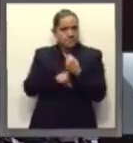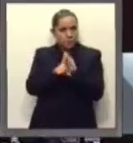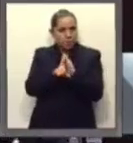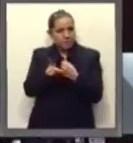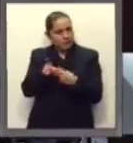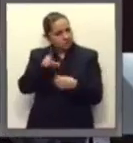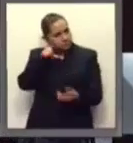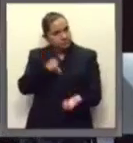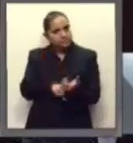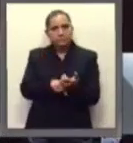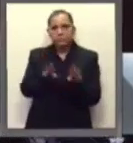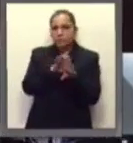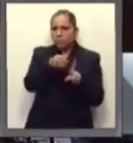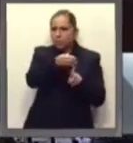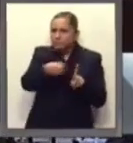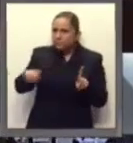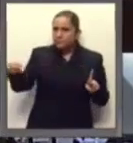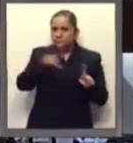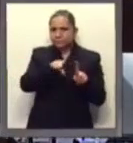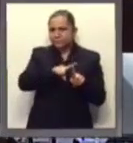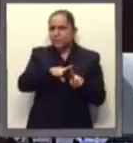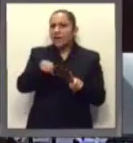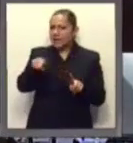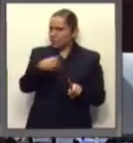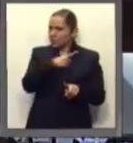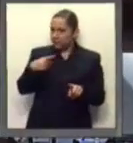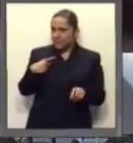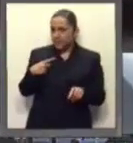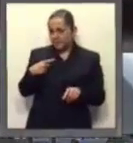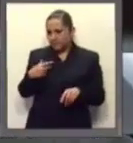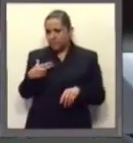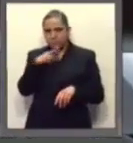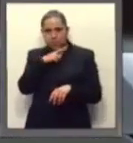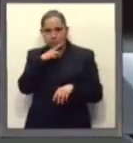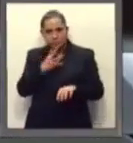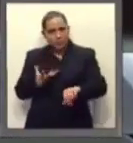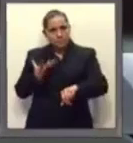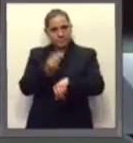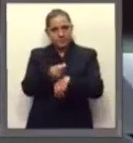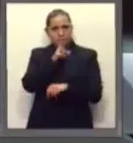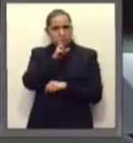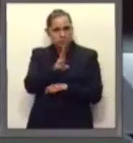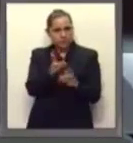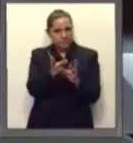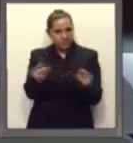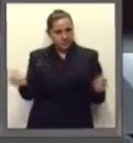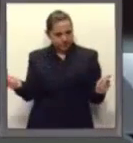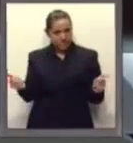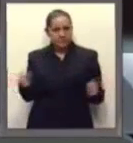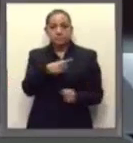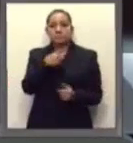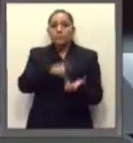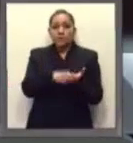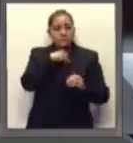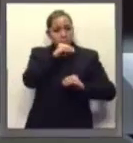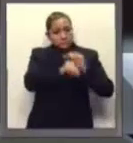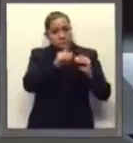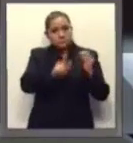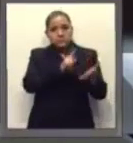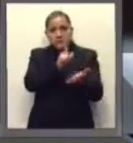exige la implementación de soluciones integrales y no la aplicación de reformas laborales regresivas